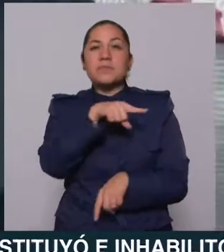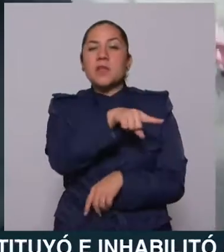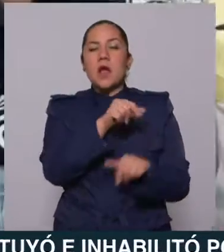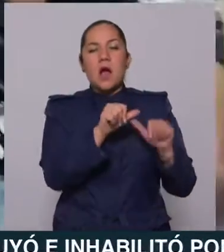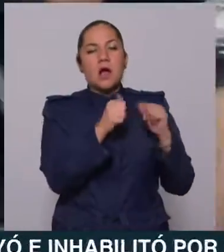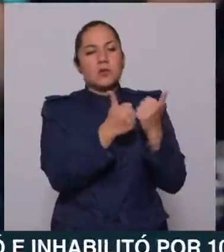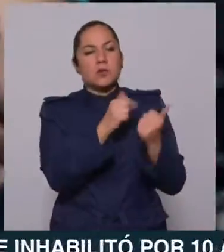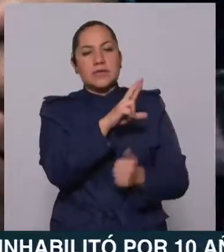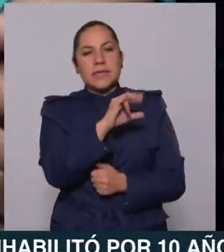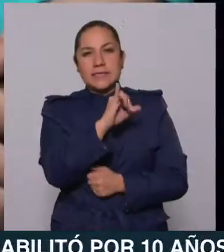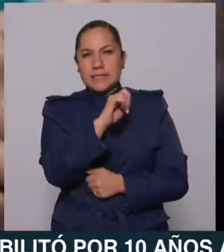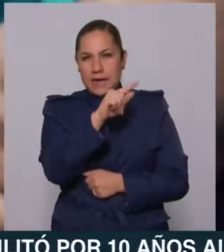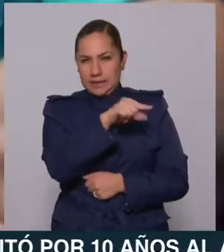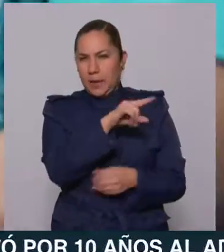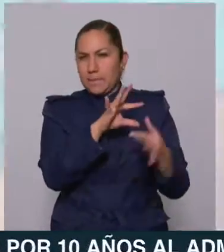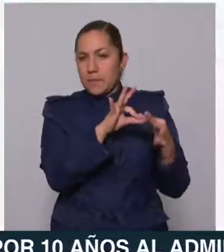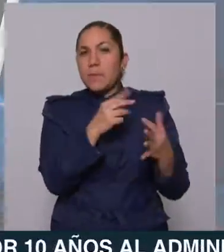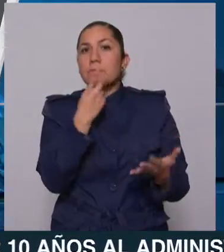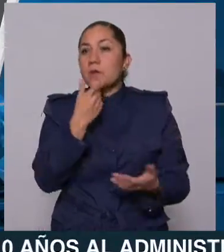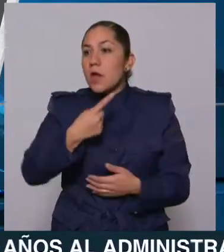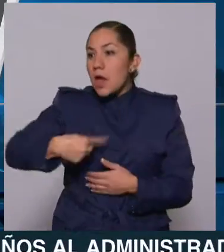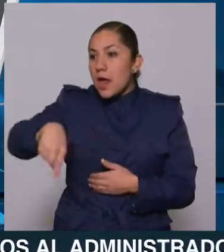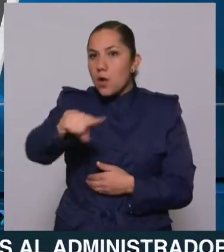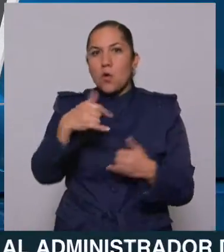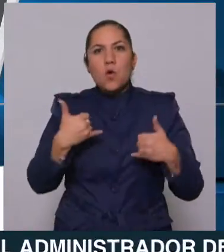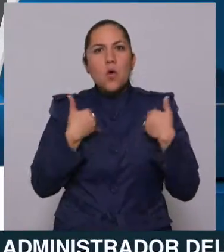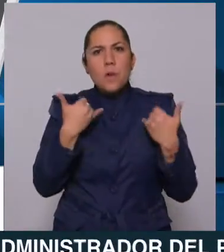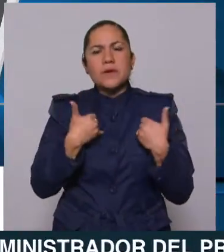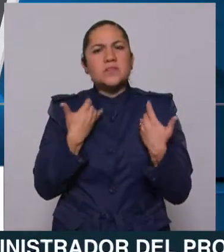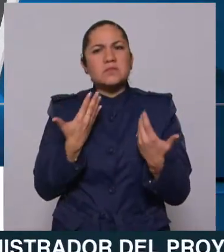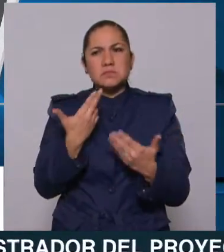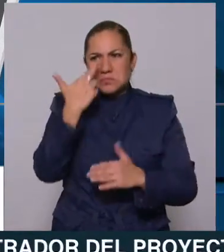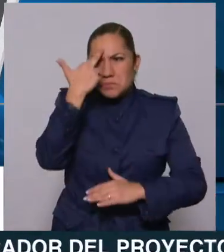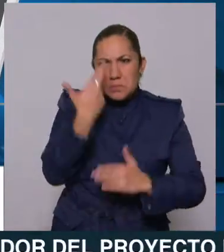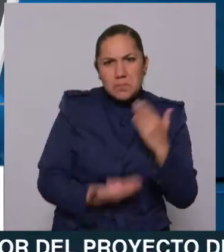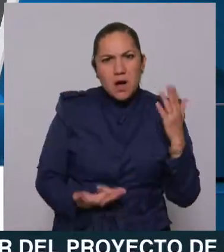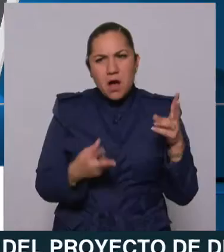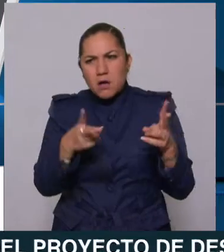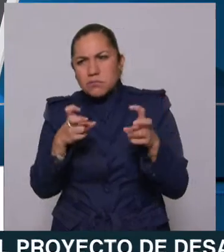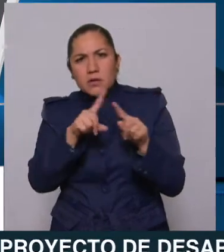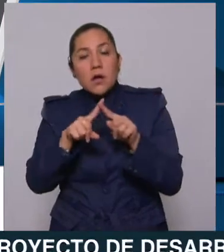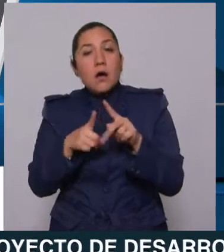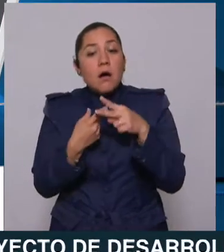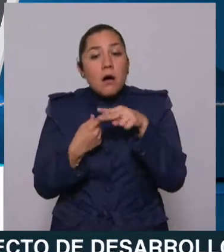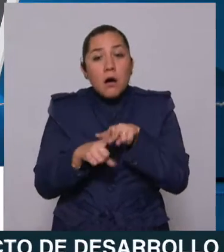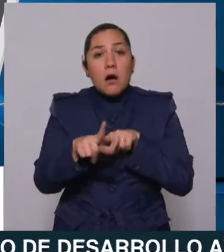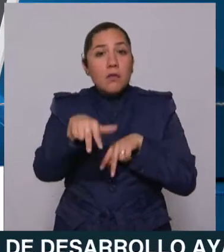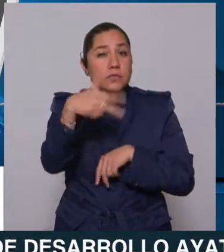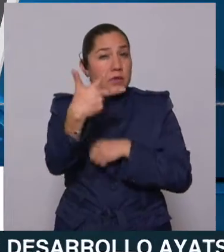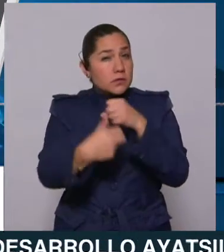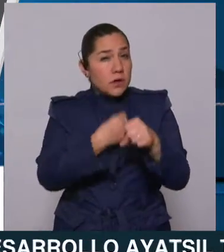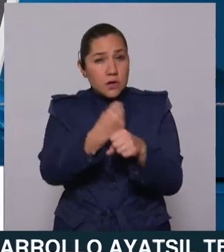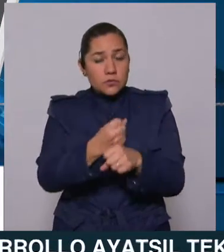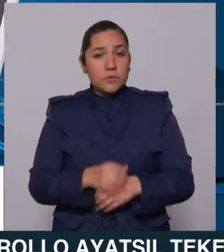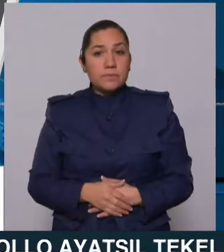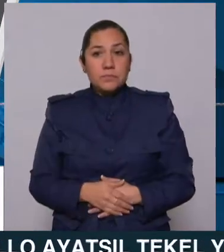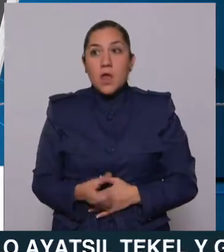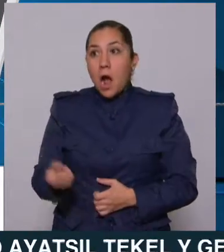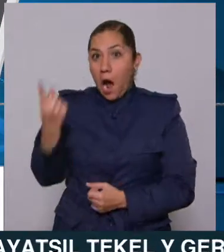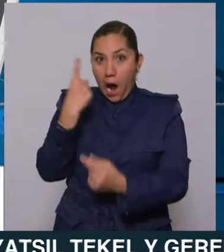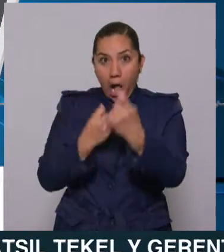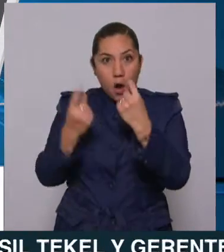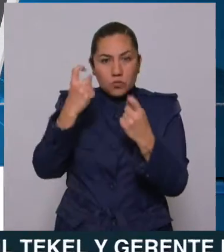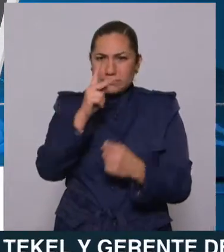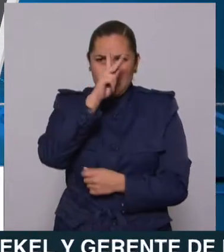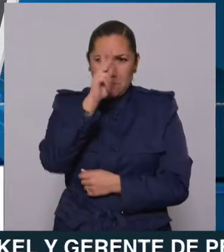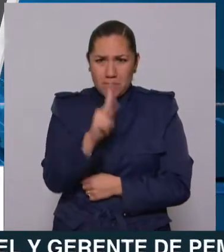actividades ilícitas es a los 13 años. De hecho, incluso hasta más jóvenes todavía, tenemos casos donde 8, 9, 10 años